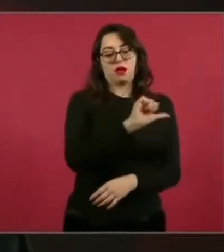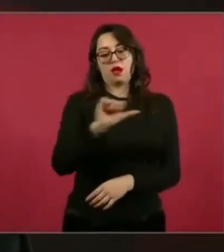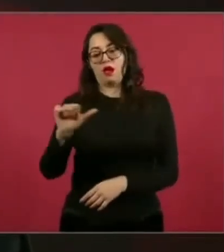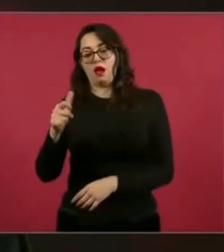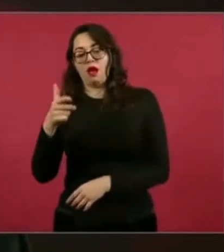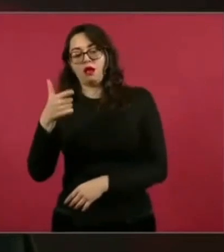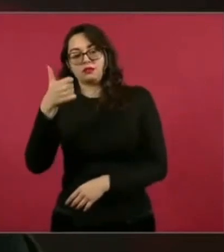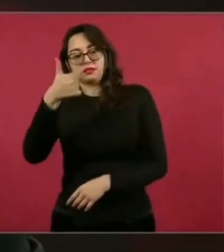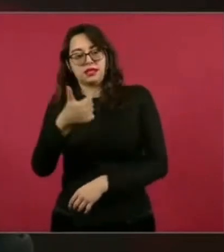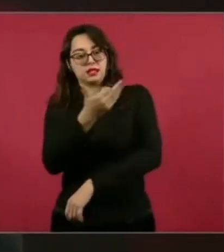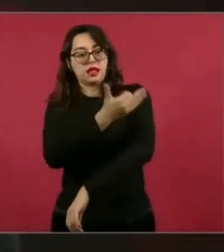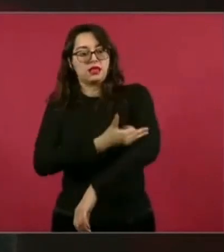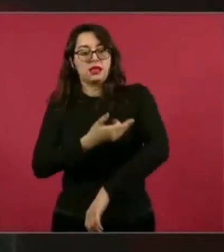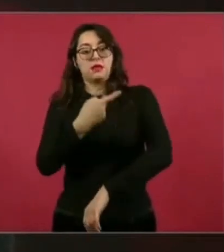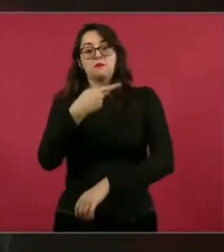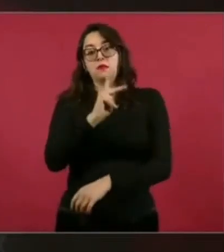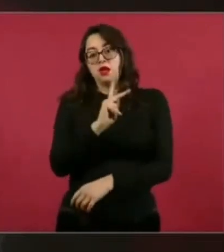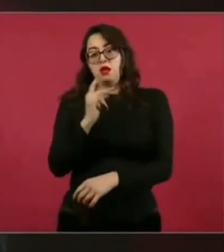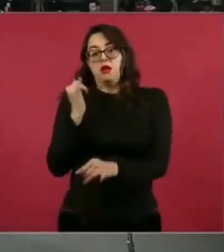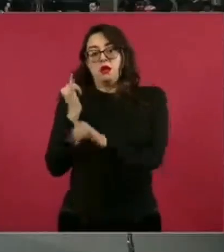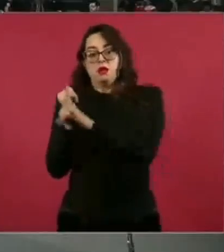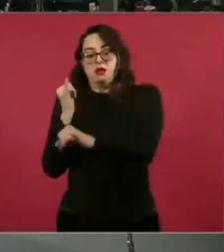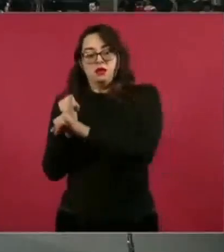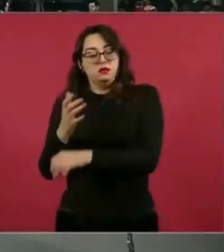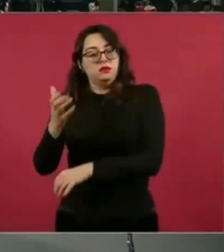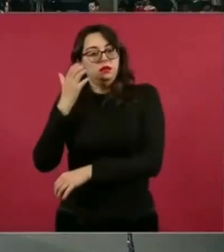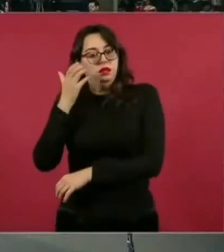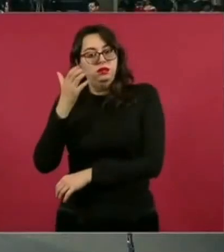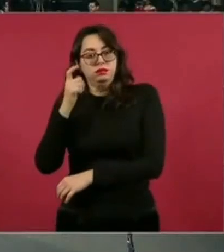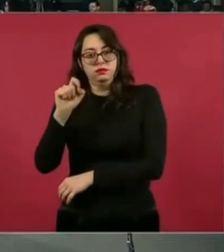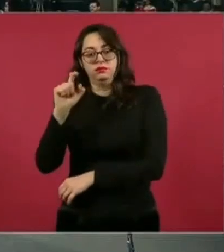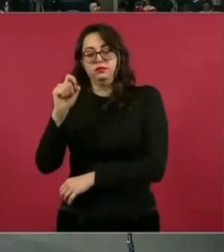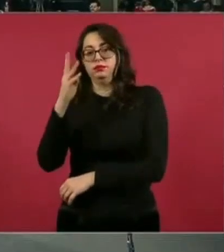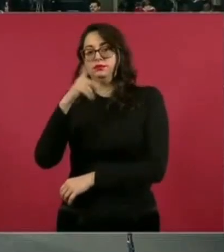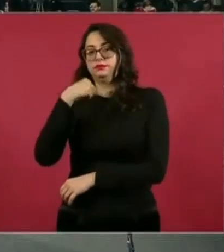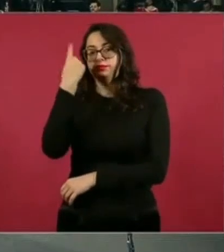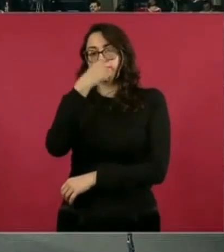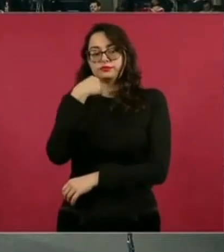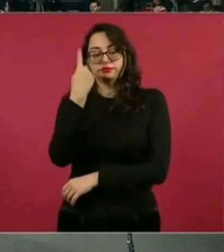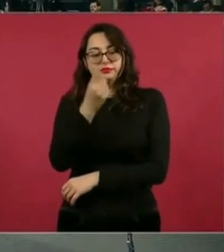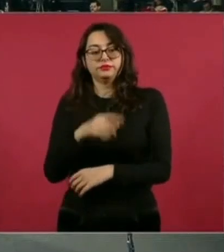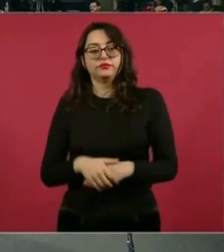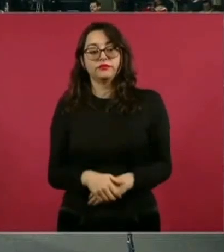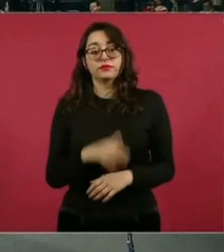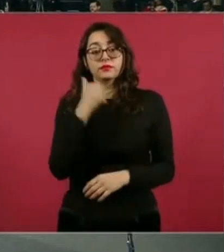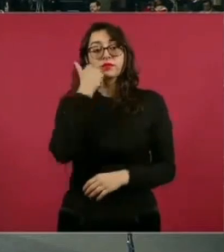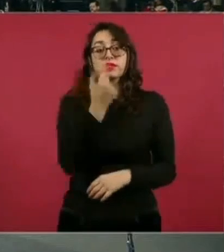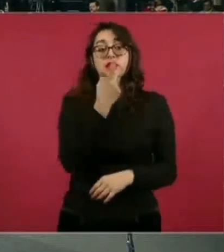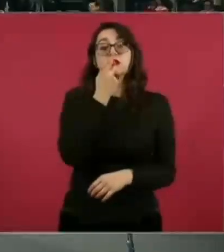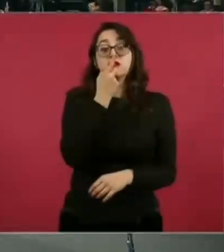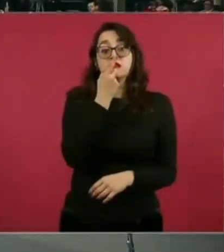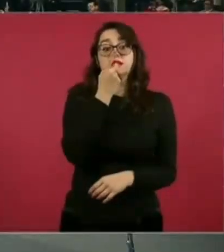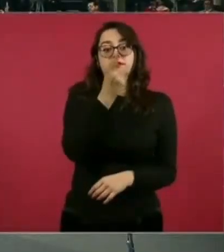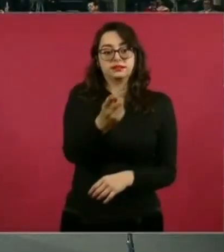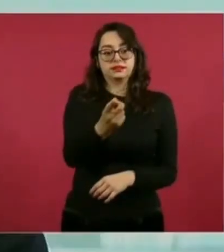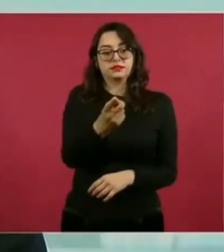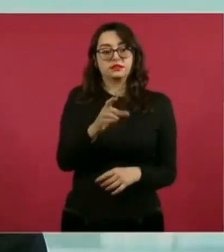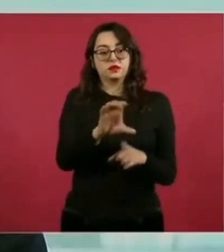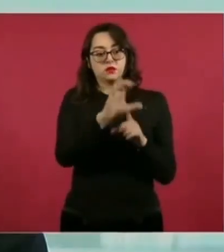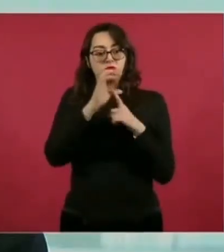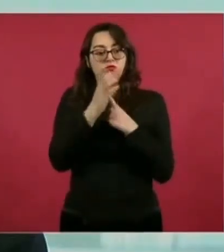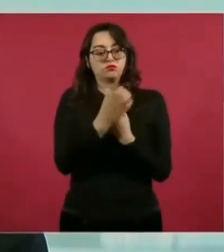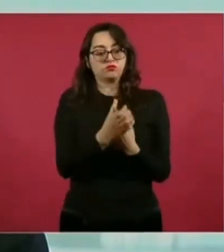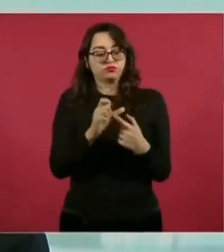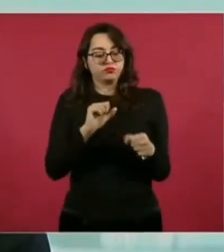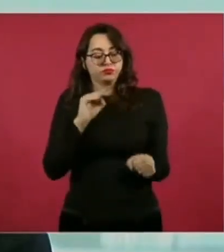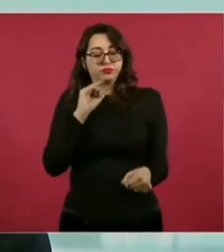medios las 24 horas. Al mismo tiempo, quisiera comentarles que el mecanismo de protección, ya que